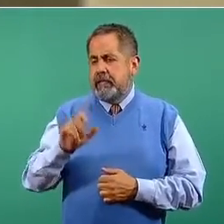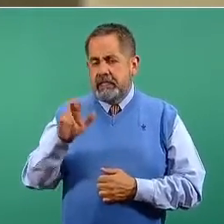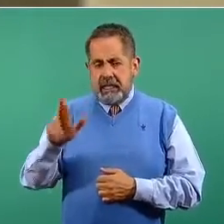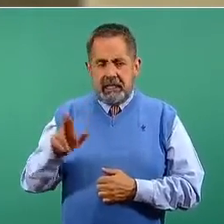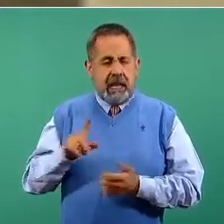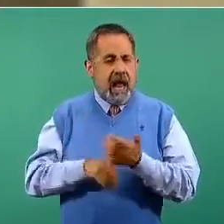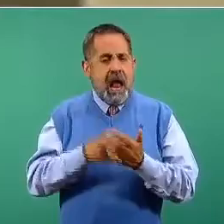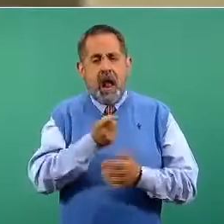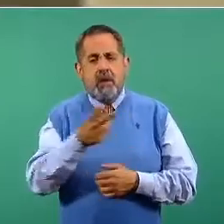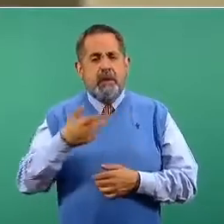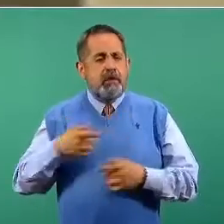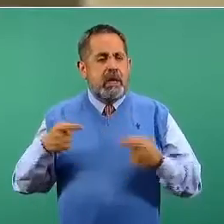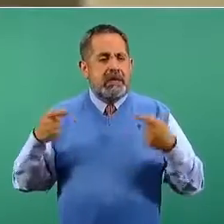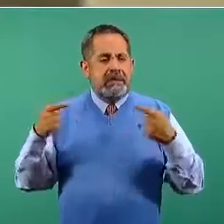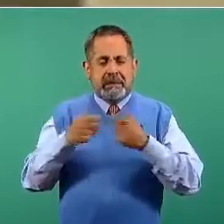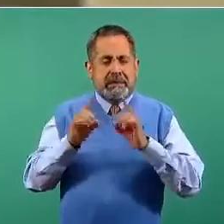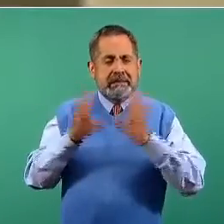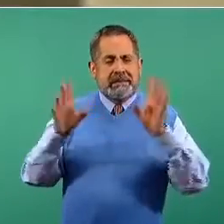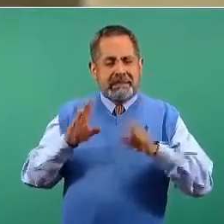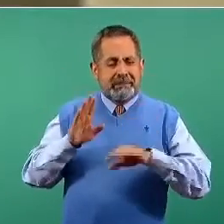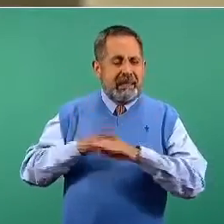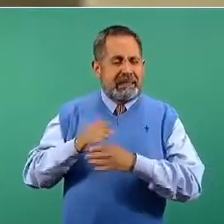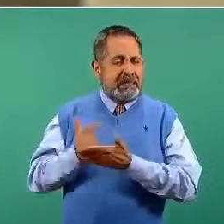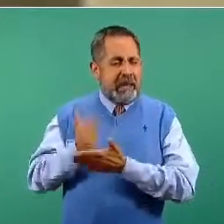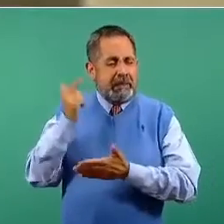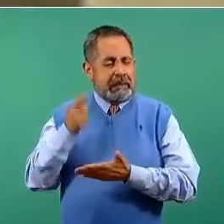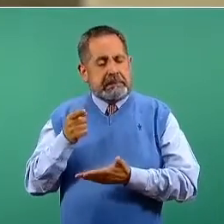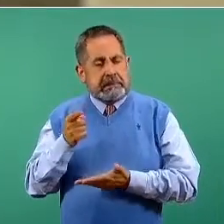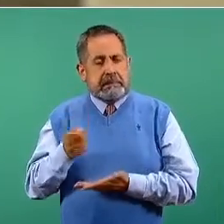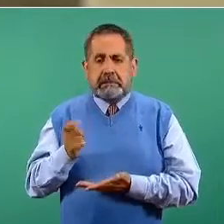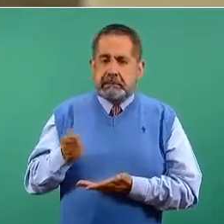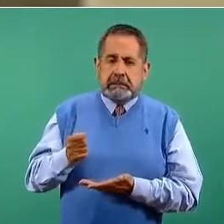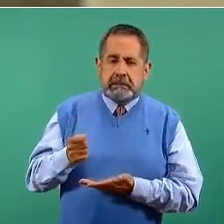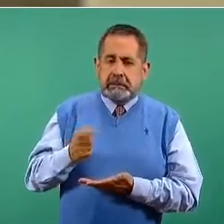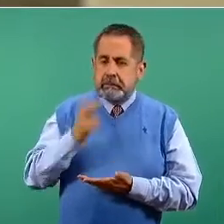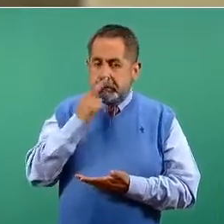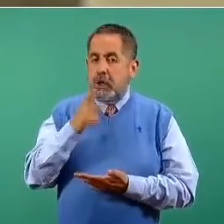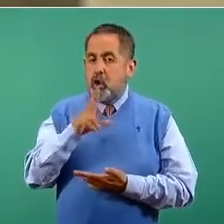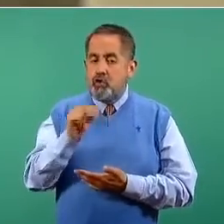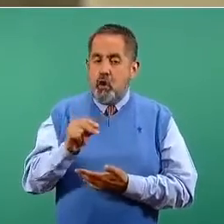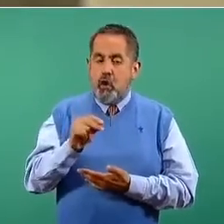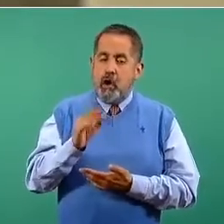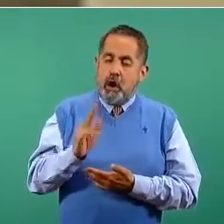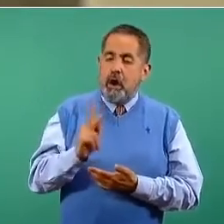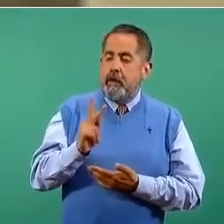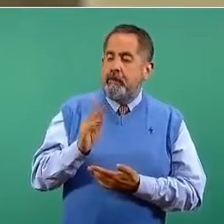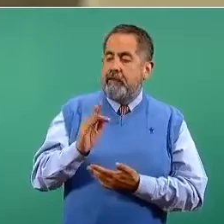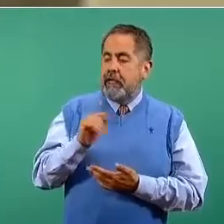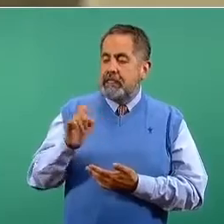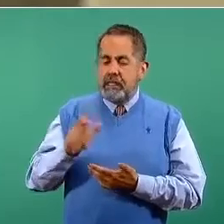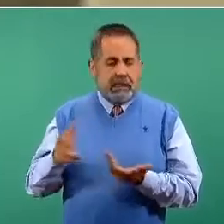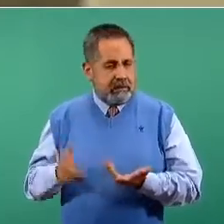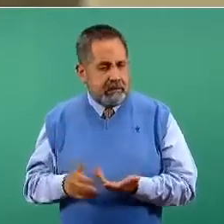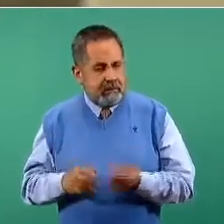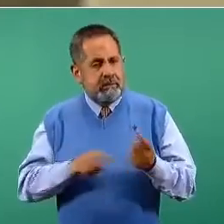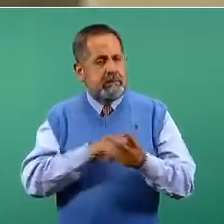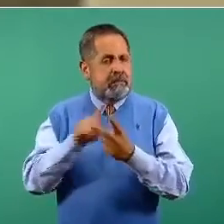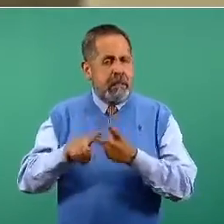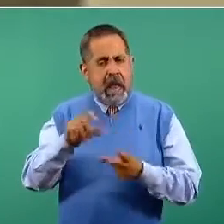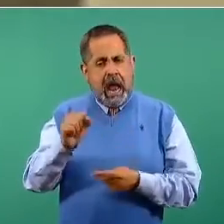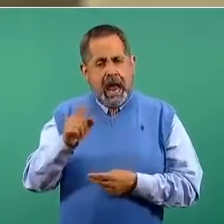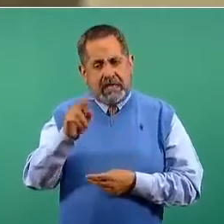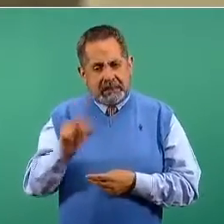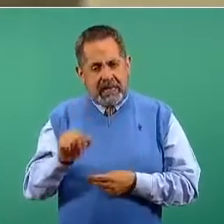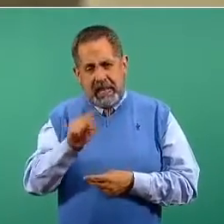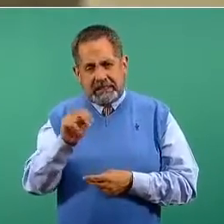con alergias o con historia de alergias importantes, preferentemente no se la pongan. En el caso de la de Astra, ¿sería lo